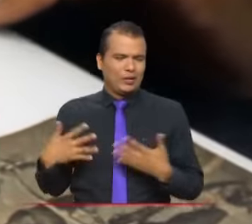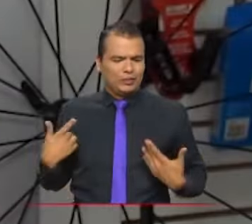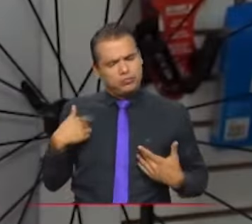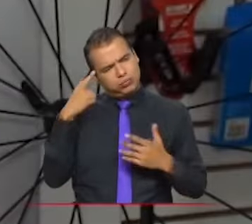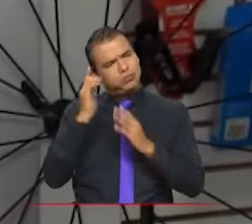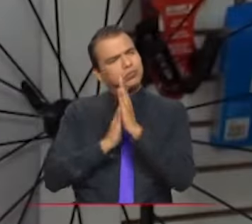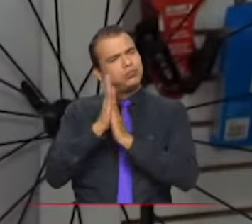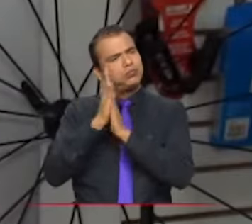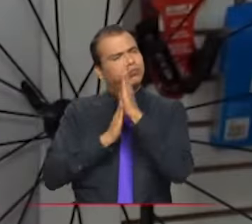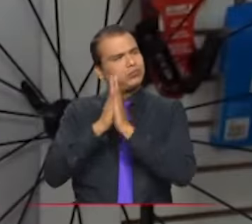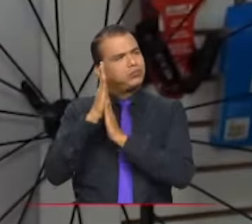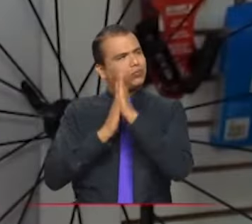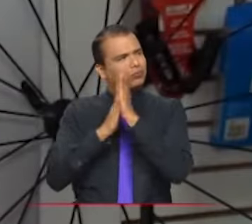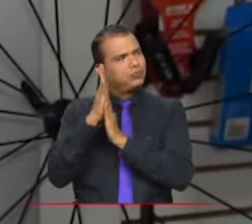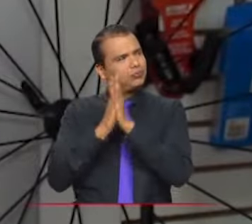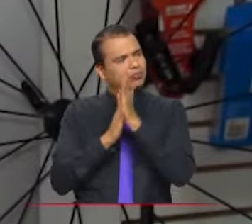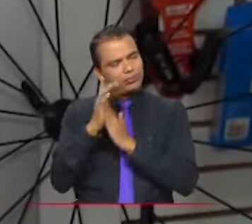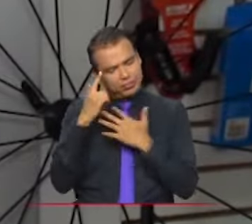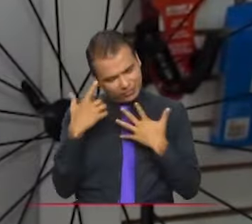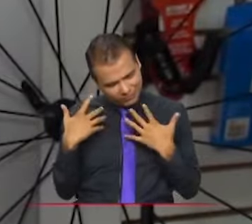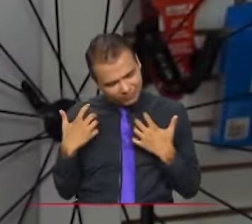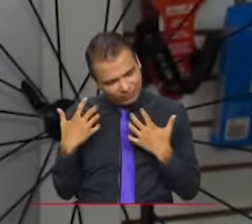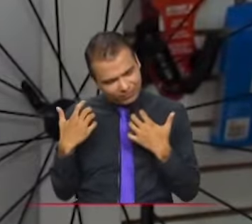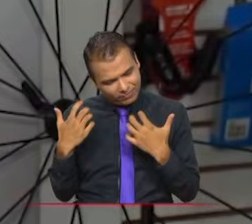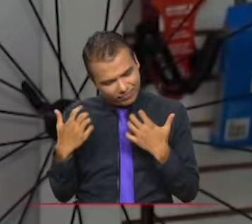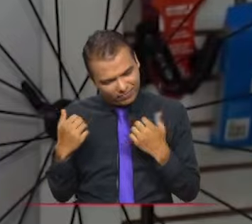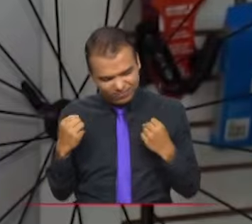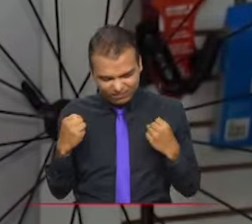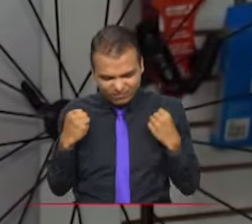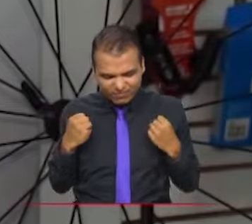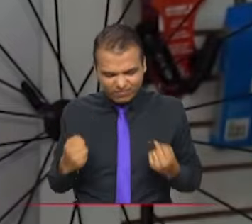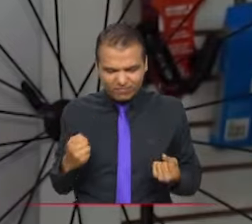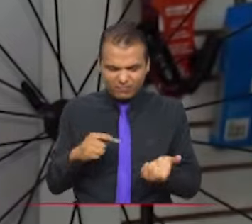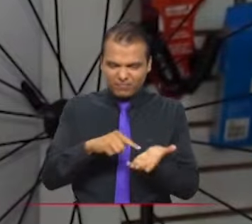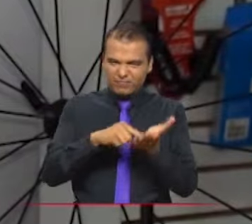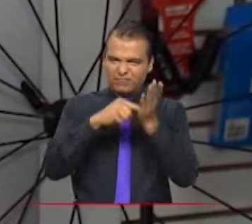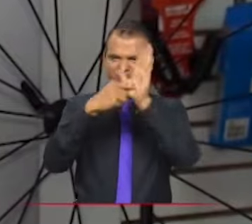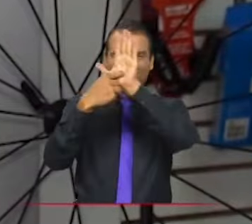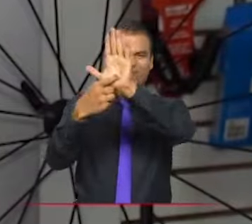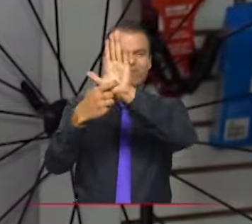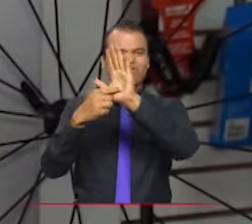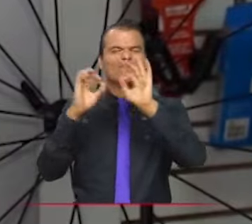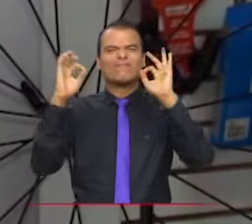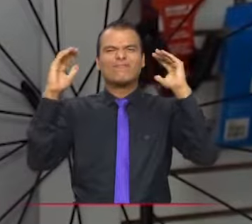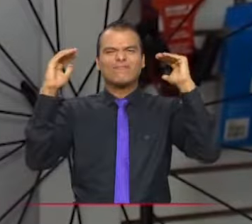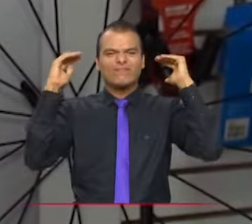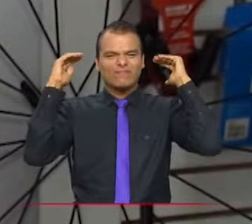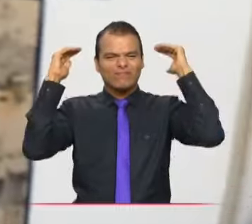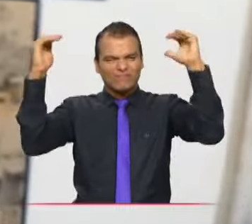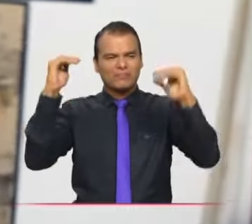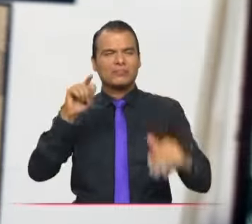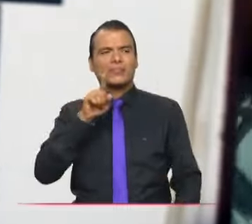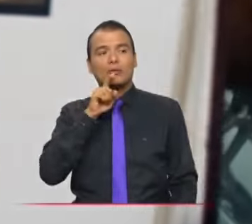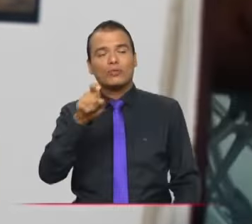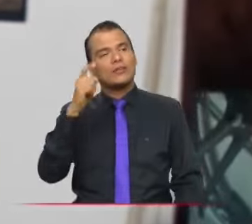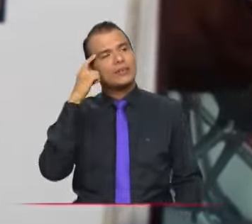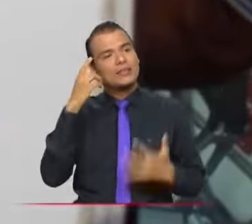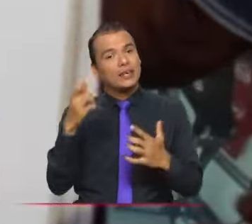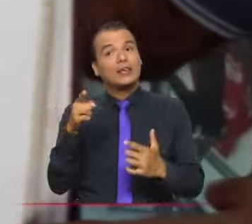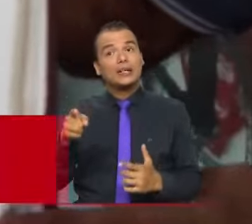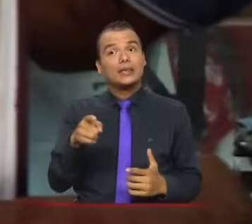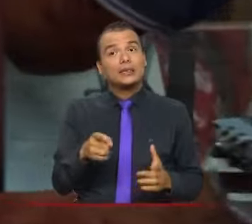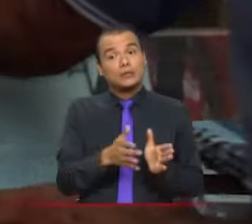ilusión de pronto llegar en una buena posición allá a Bucaramanga. Una etapa muy